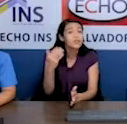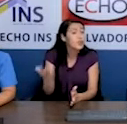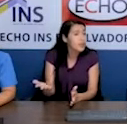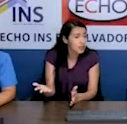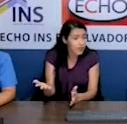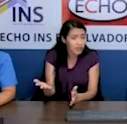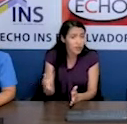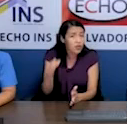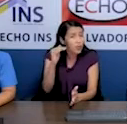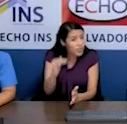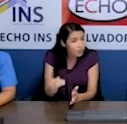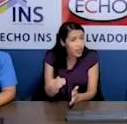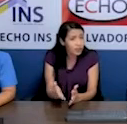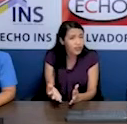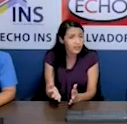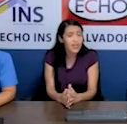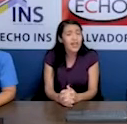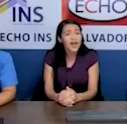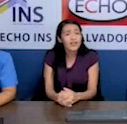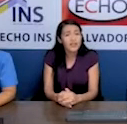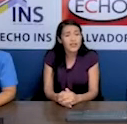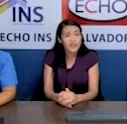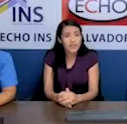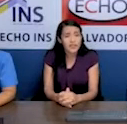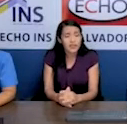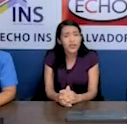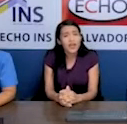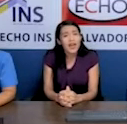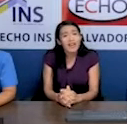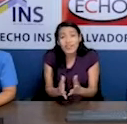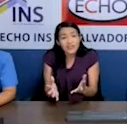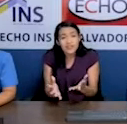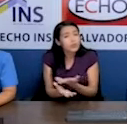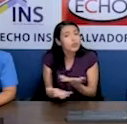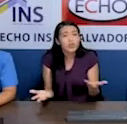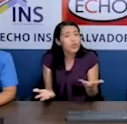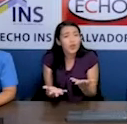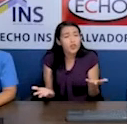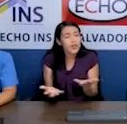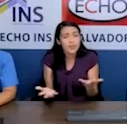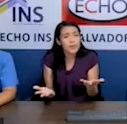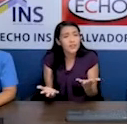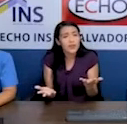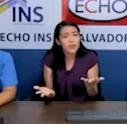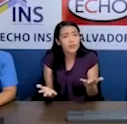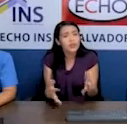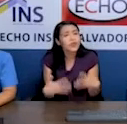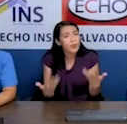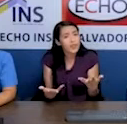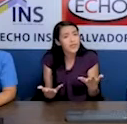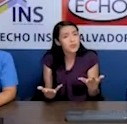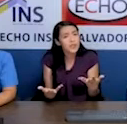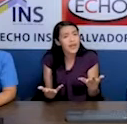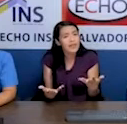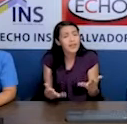ser que hay una sobreedificación o infradosis a niveles sanguíneos. A veces, no solo los exámenes de laboratorio